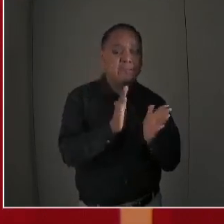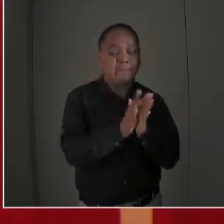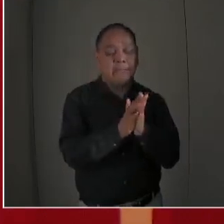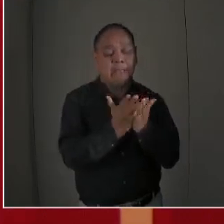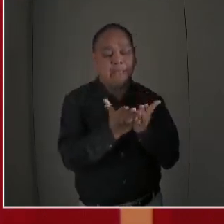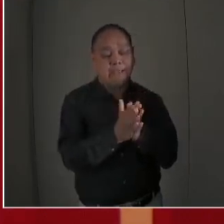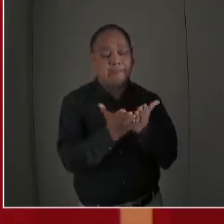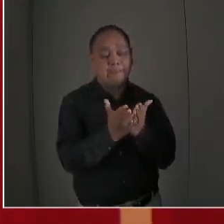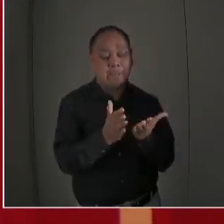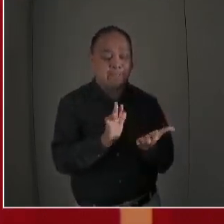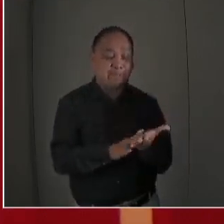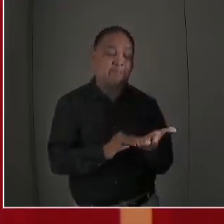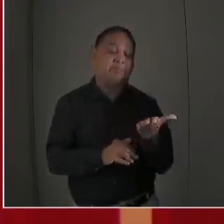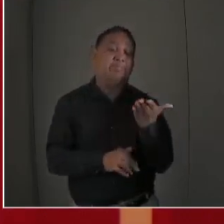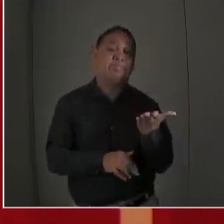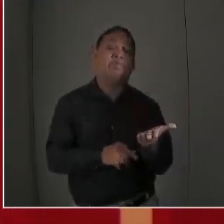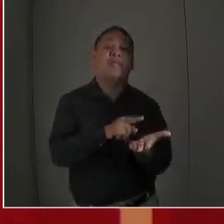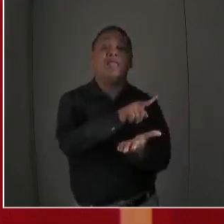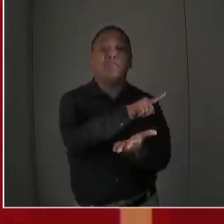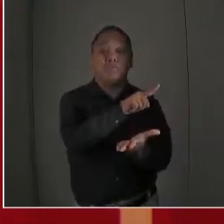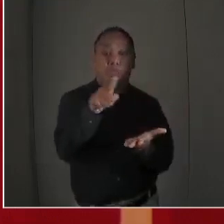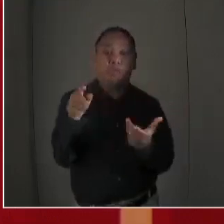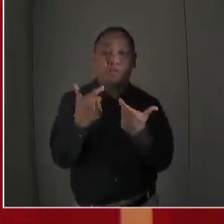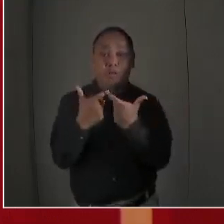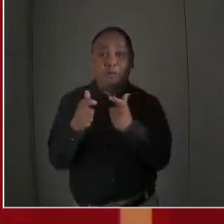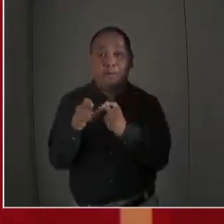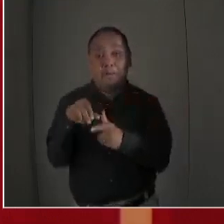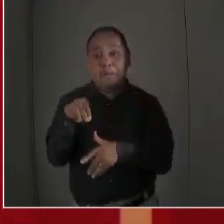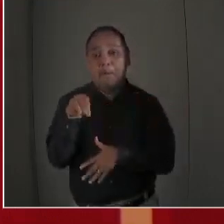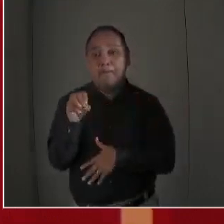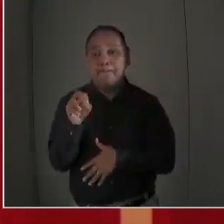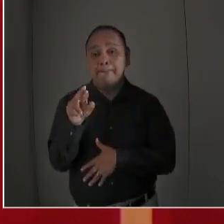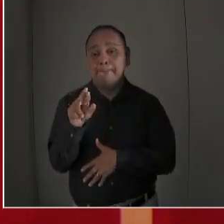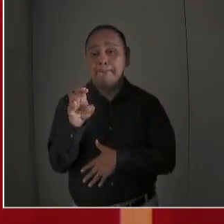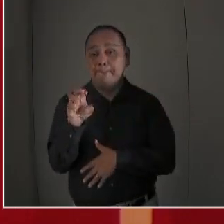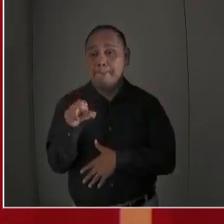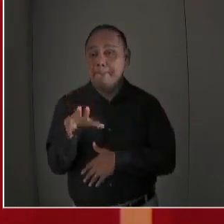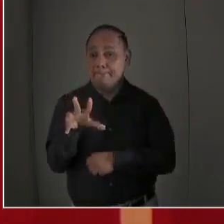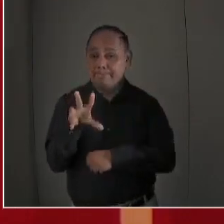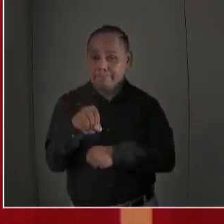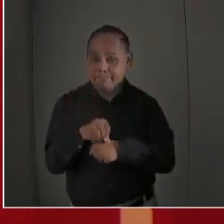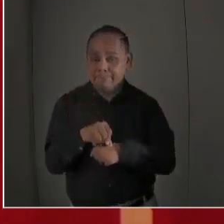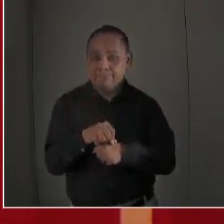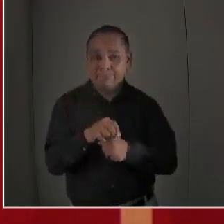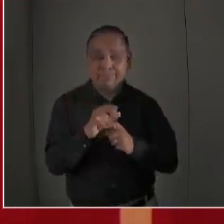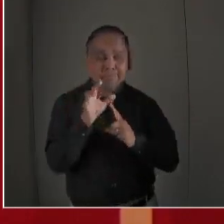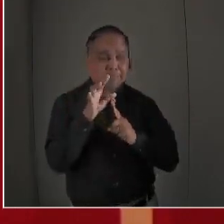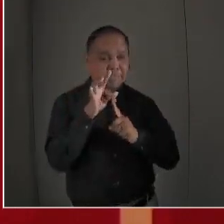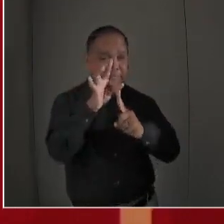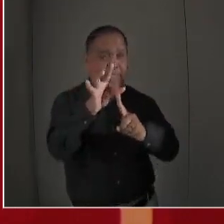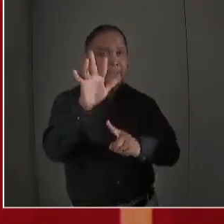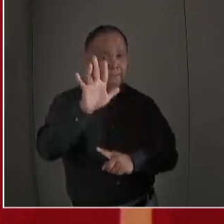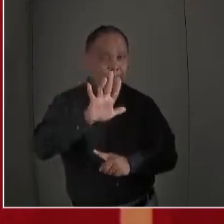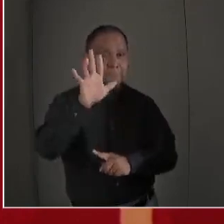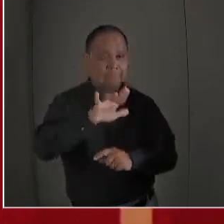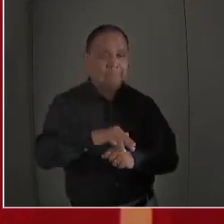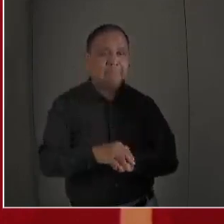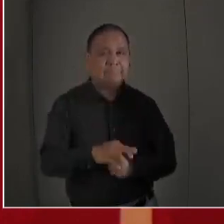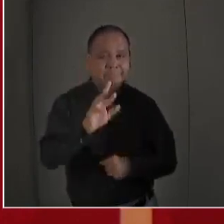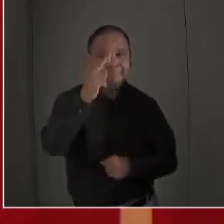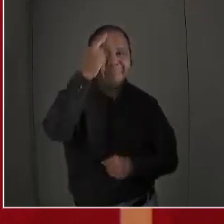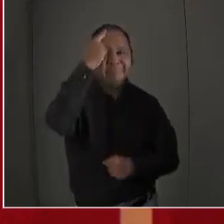para todas y todos los que pertenecemos a Morena que nos va a permitir ser una guía. ¿Ustedes se acuerdan de